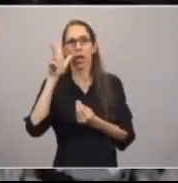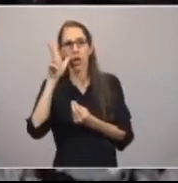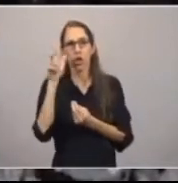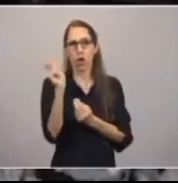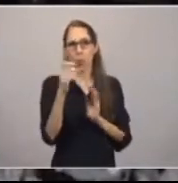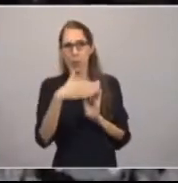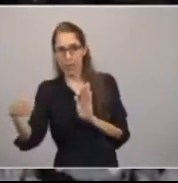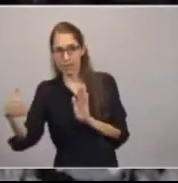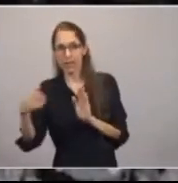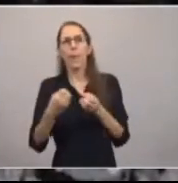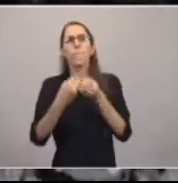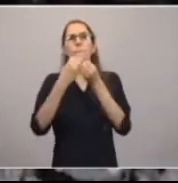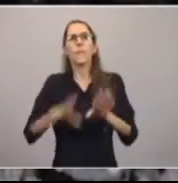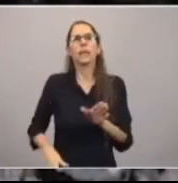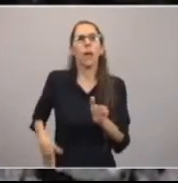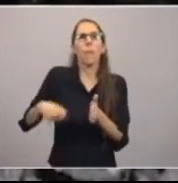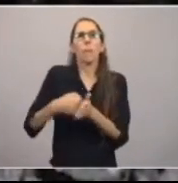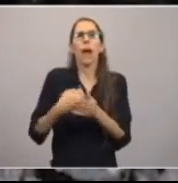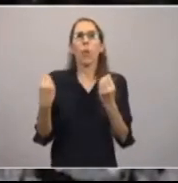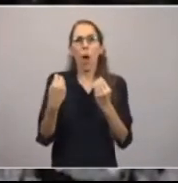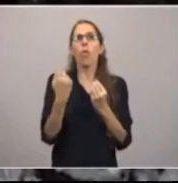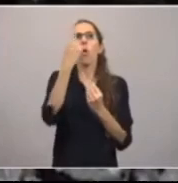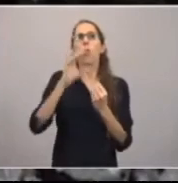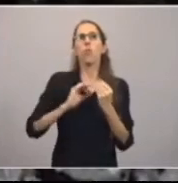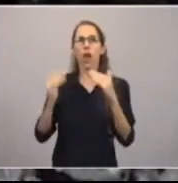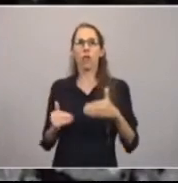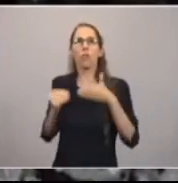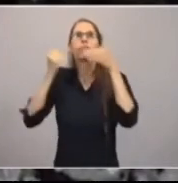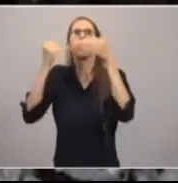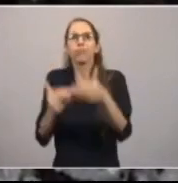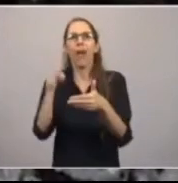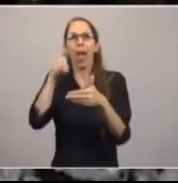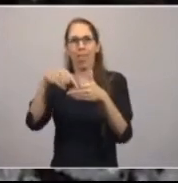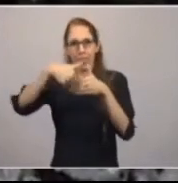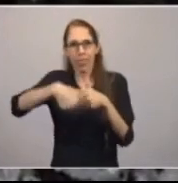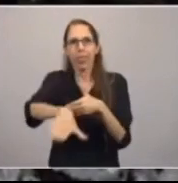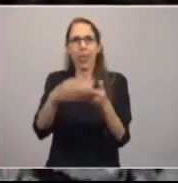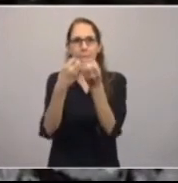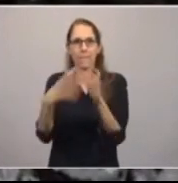nuevo. Para eso está el Gobierno de la Provincia de Buenos Aires,